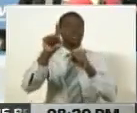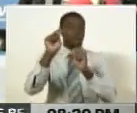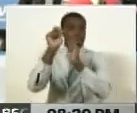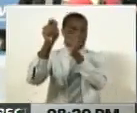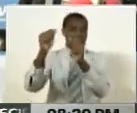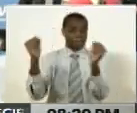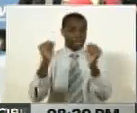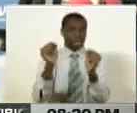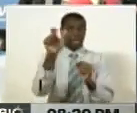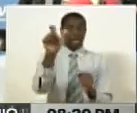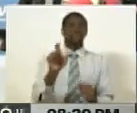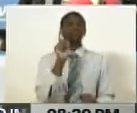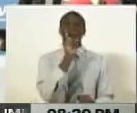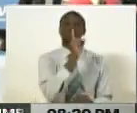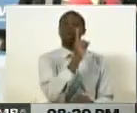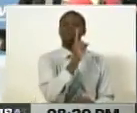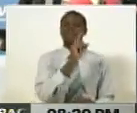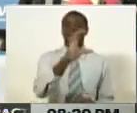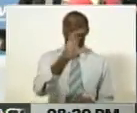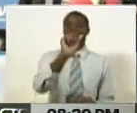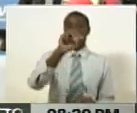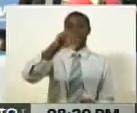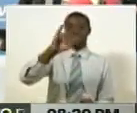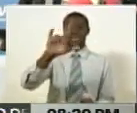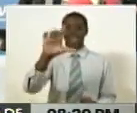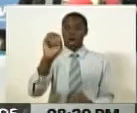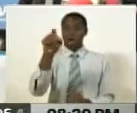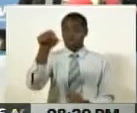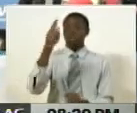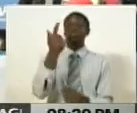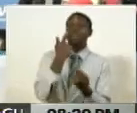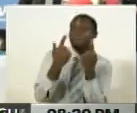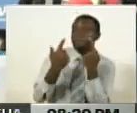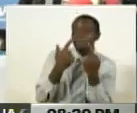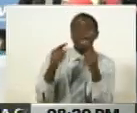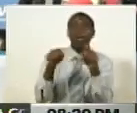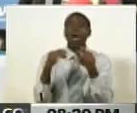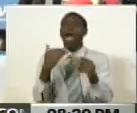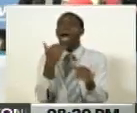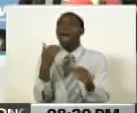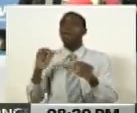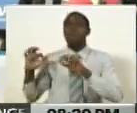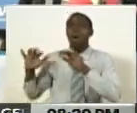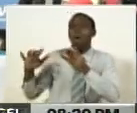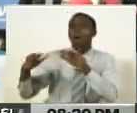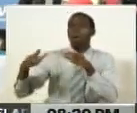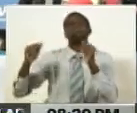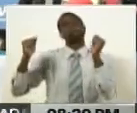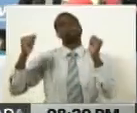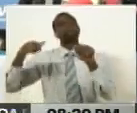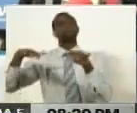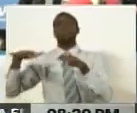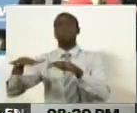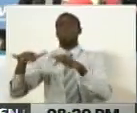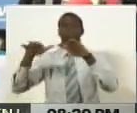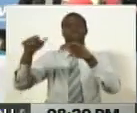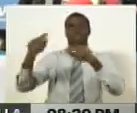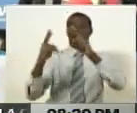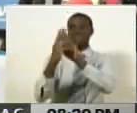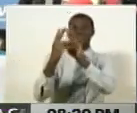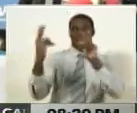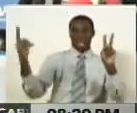Bastos, personalmente vigilase que dichas concentraciones que estaban ocurriendo en el